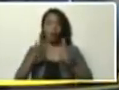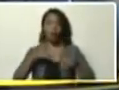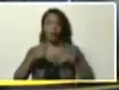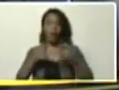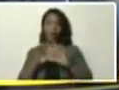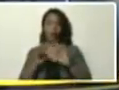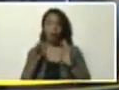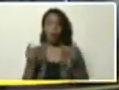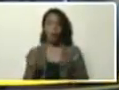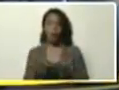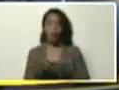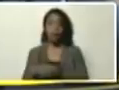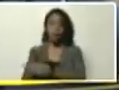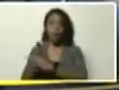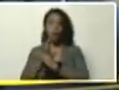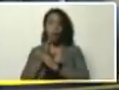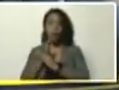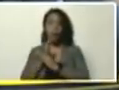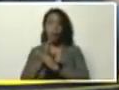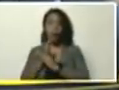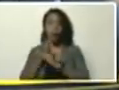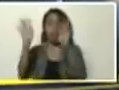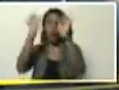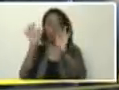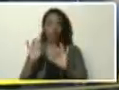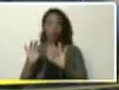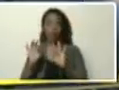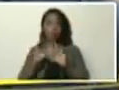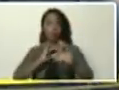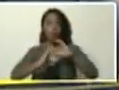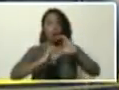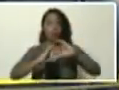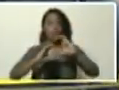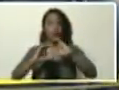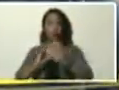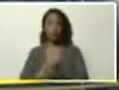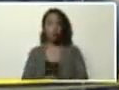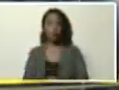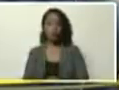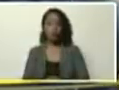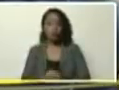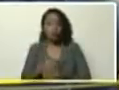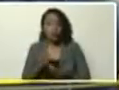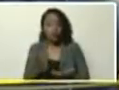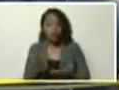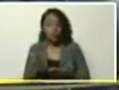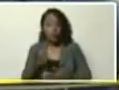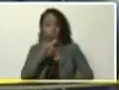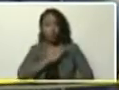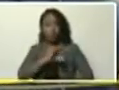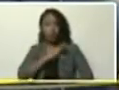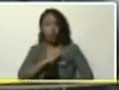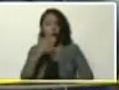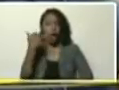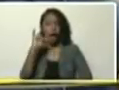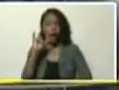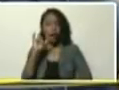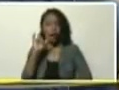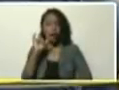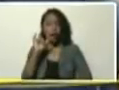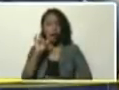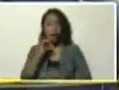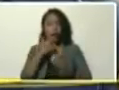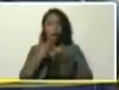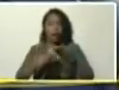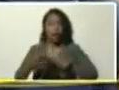pandemia, del bloqueo y de las formas de comunicación en que la sociedad está interactuando que